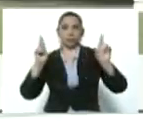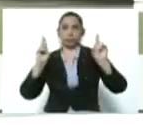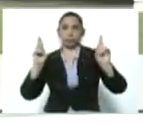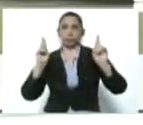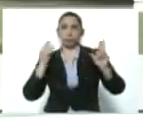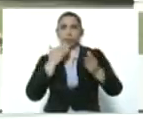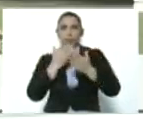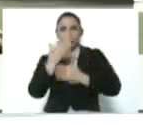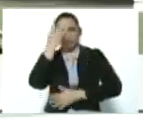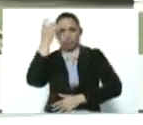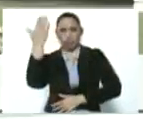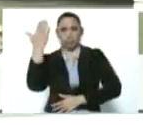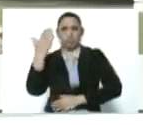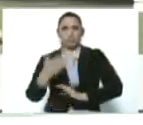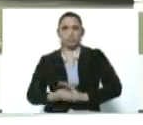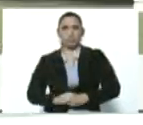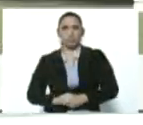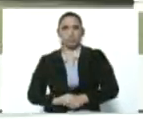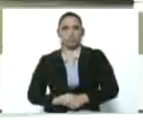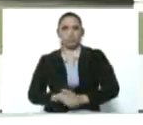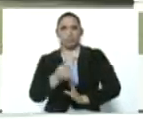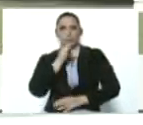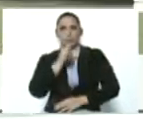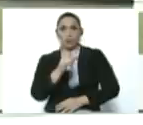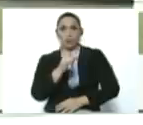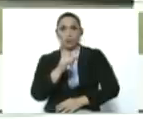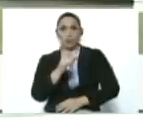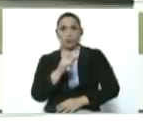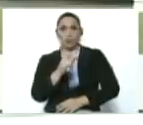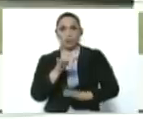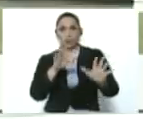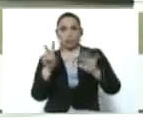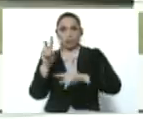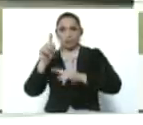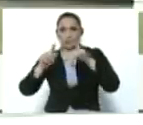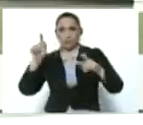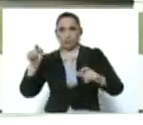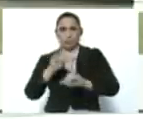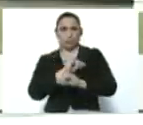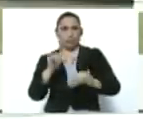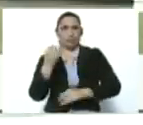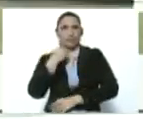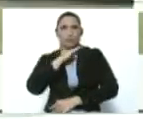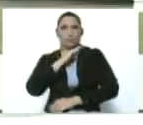él reporte dramático digo yo 17 caso